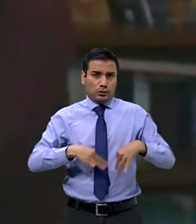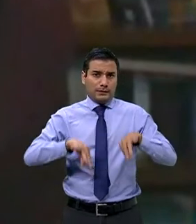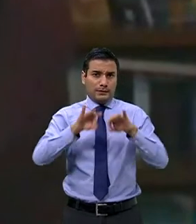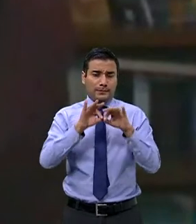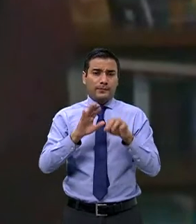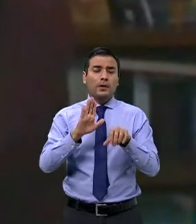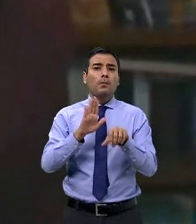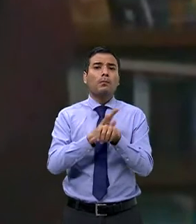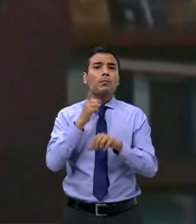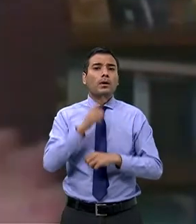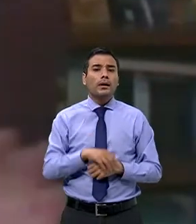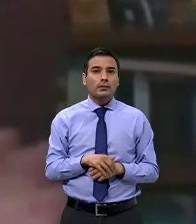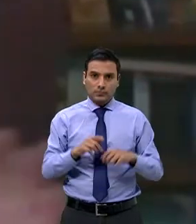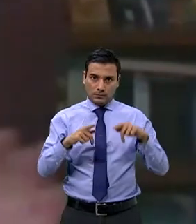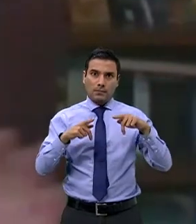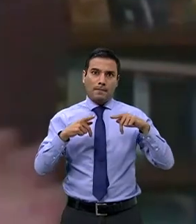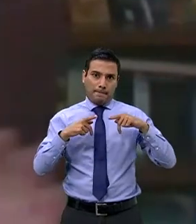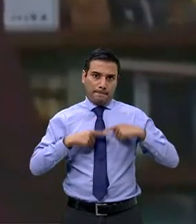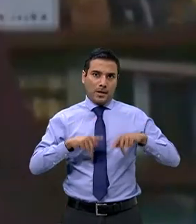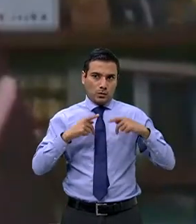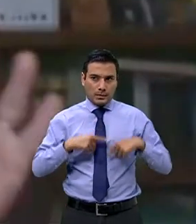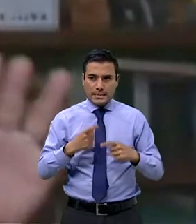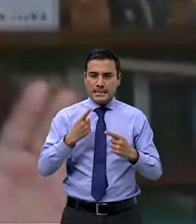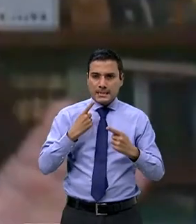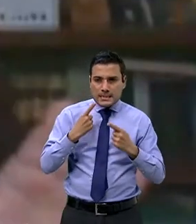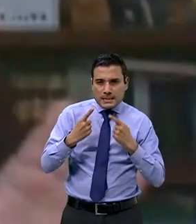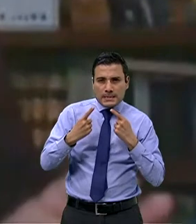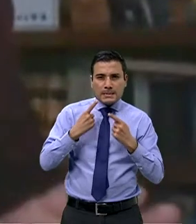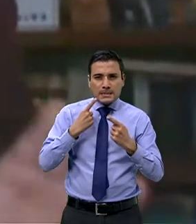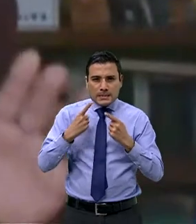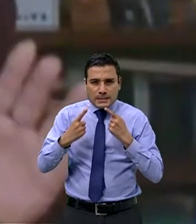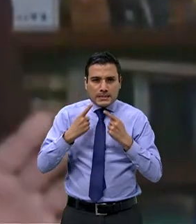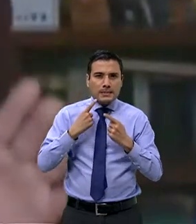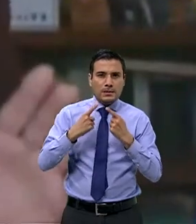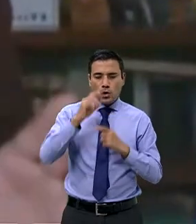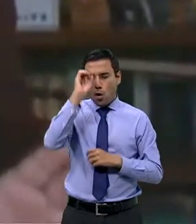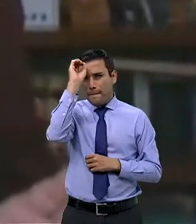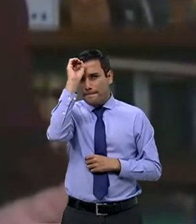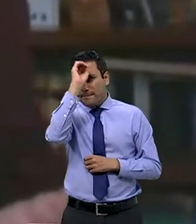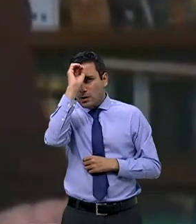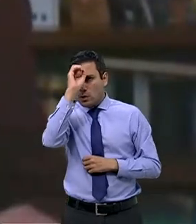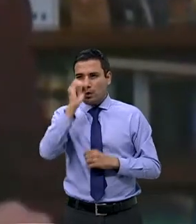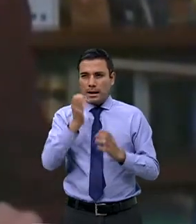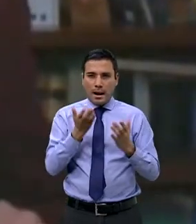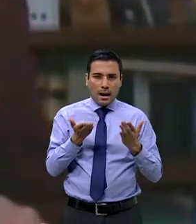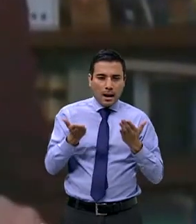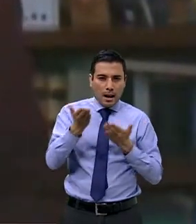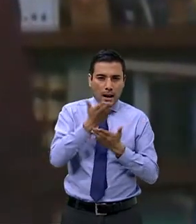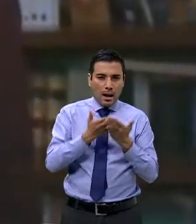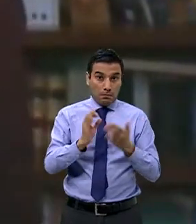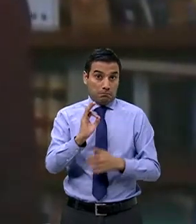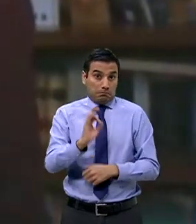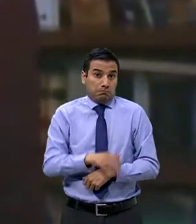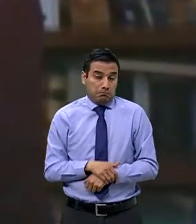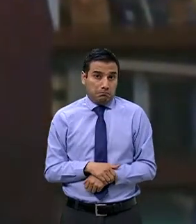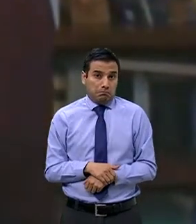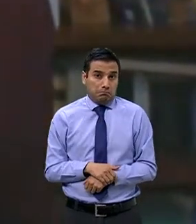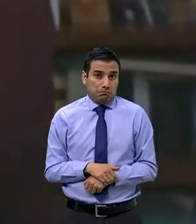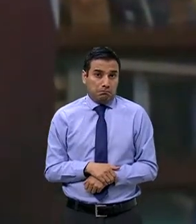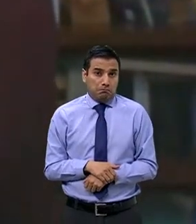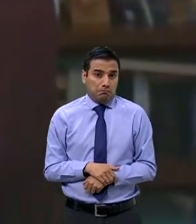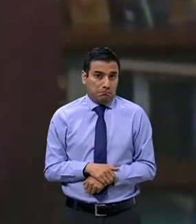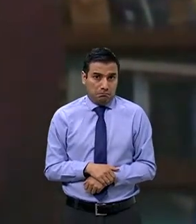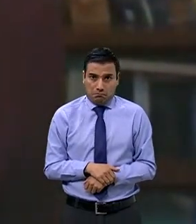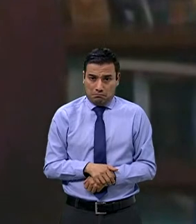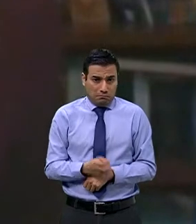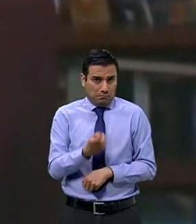activamente se participaron desde todos los enfoques y desde muchos enfoques y en el ámbito público esto de por sí